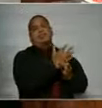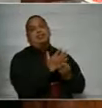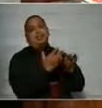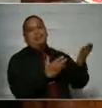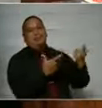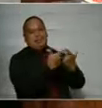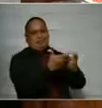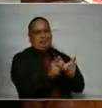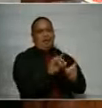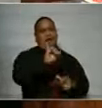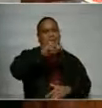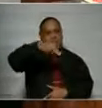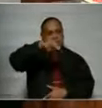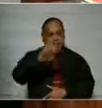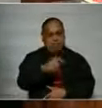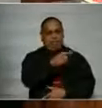INE,